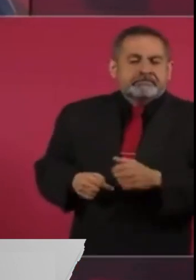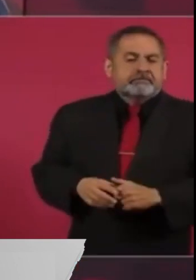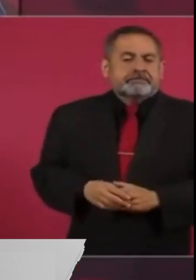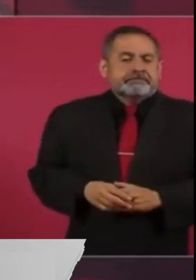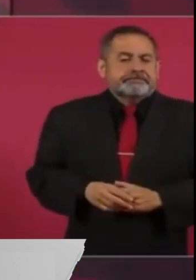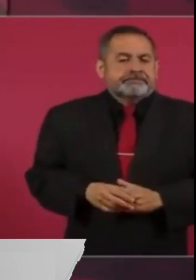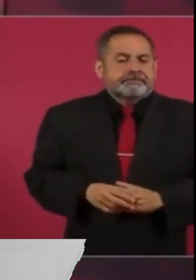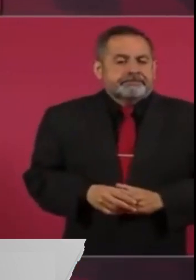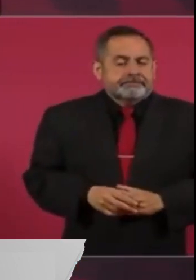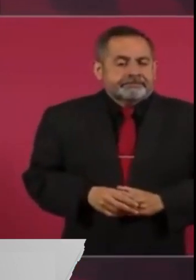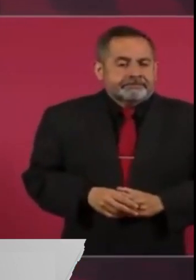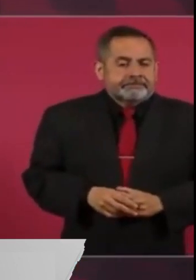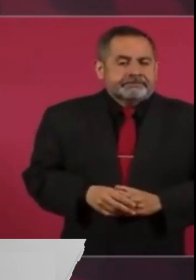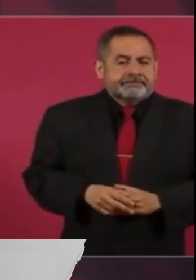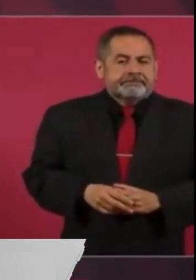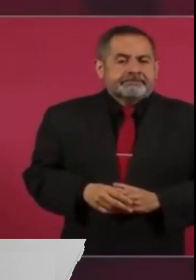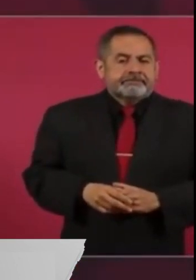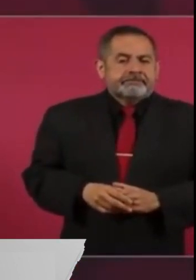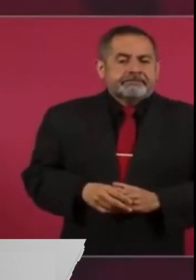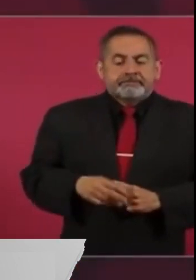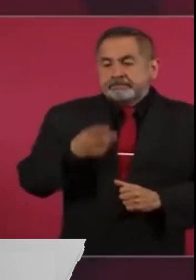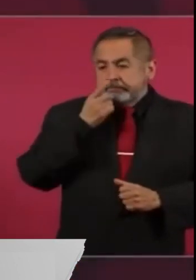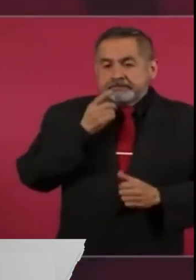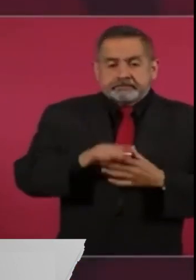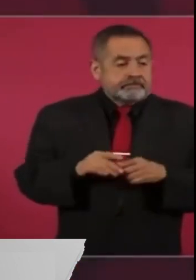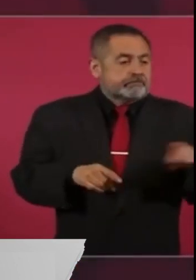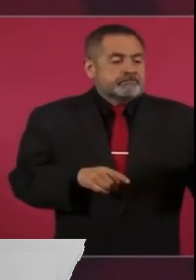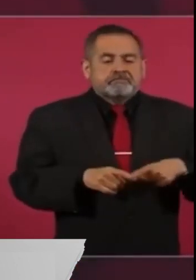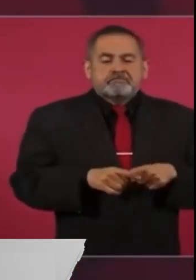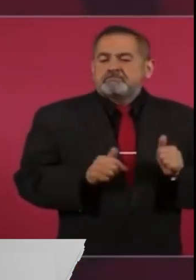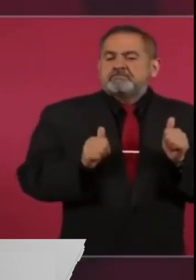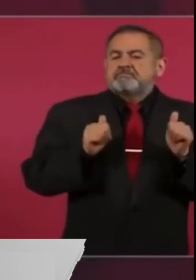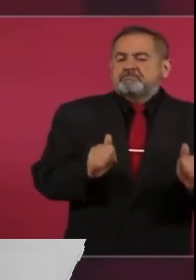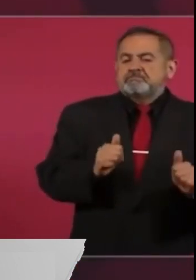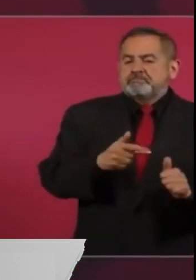en donde estos señores están protegidos